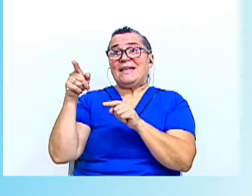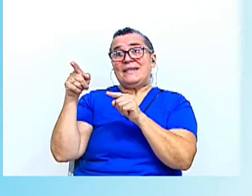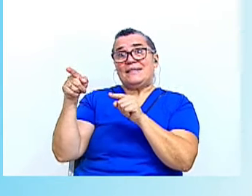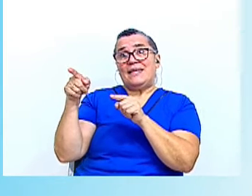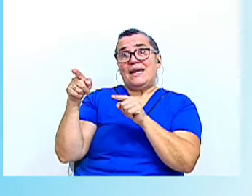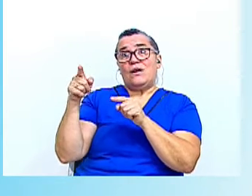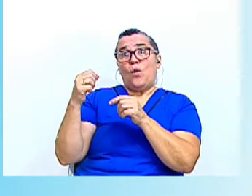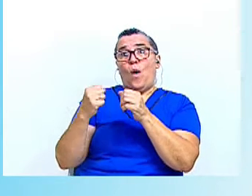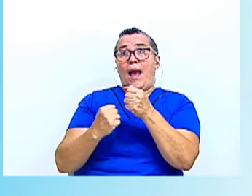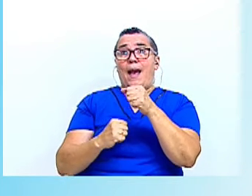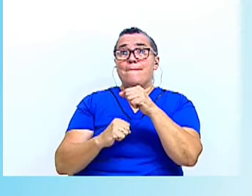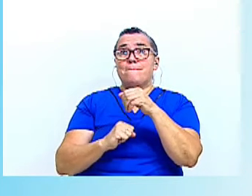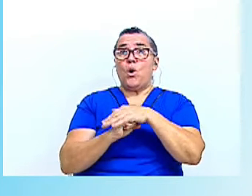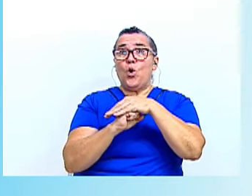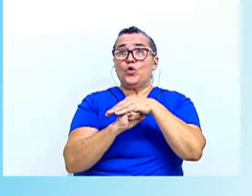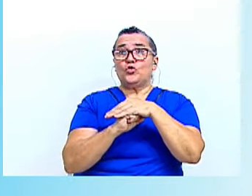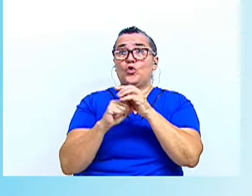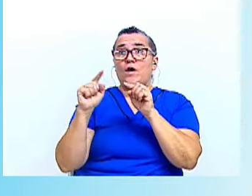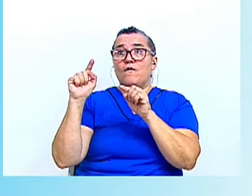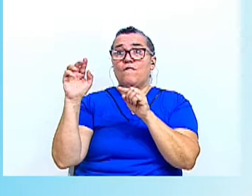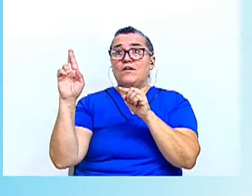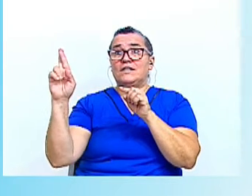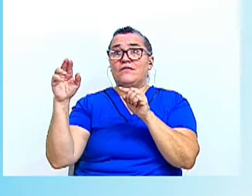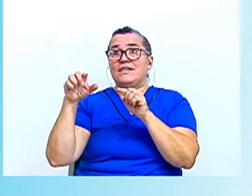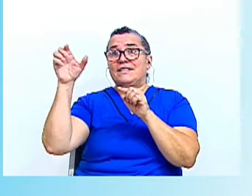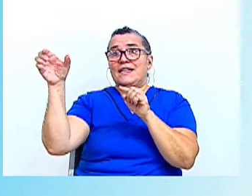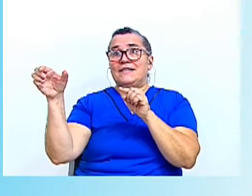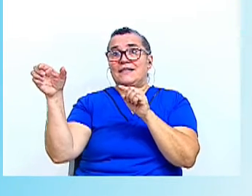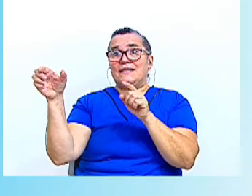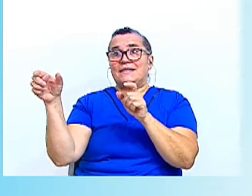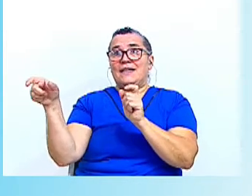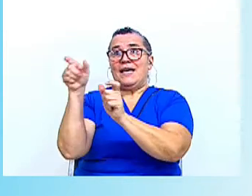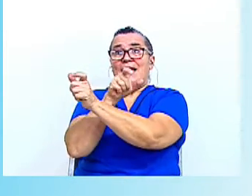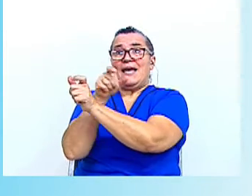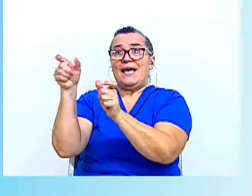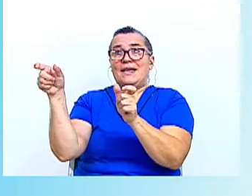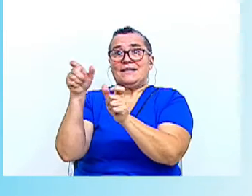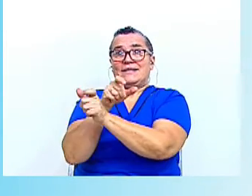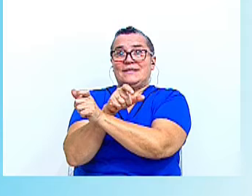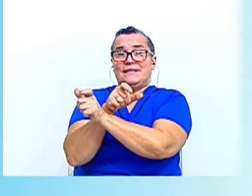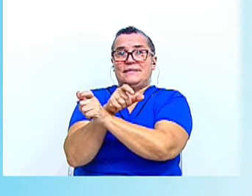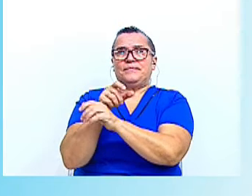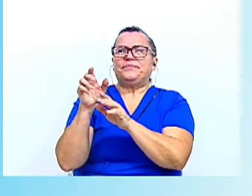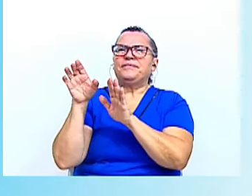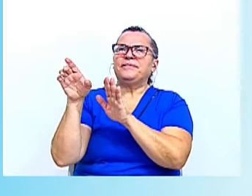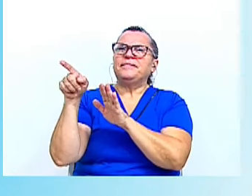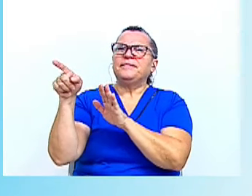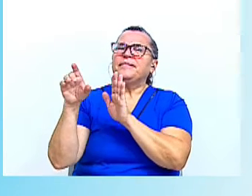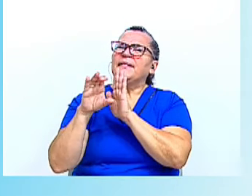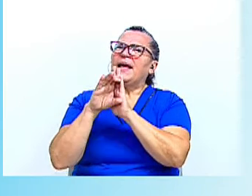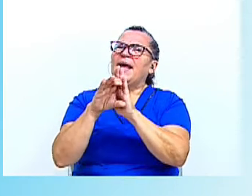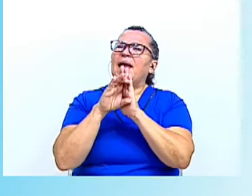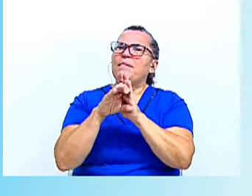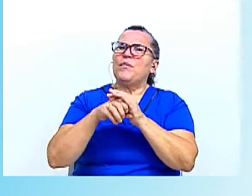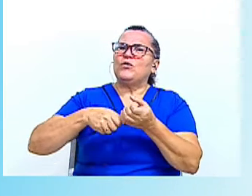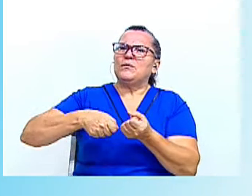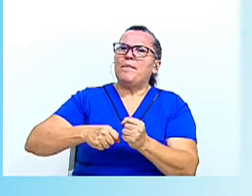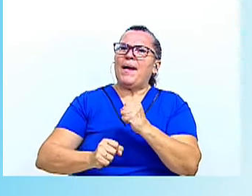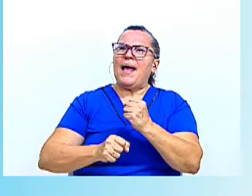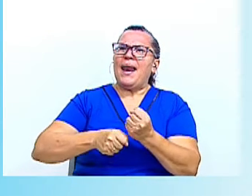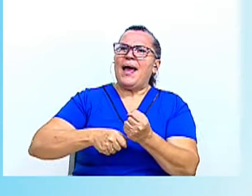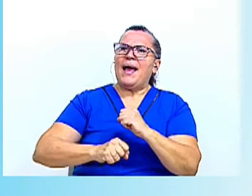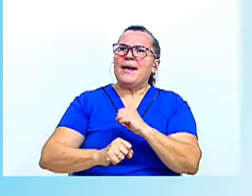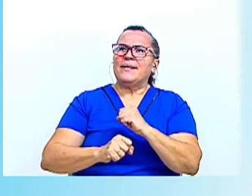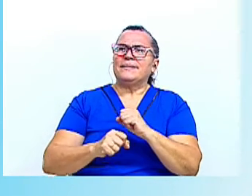género, el apoyo y la fuerza de resistencia en los extremos. Ejemplos de estas palancas, para que no quede